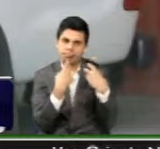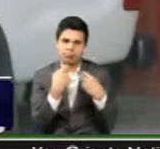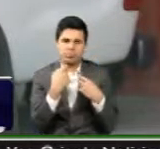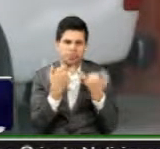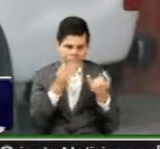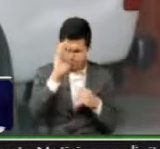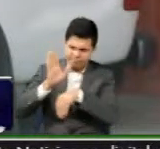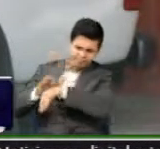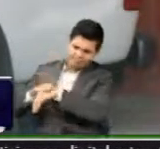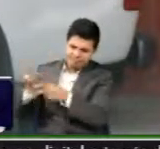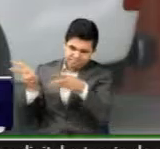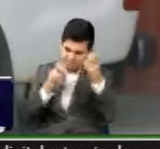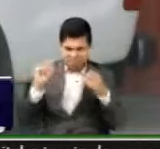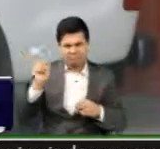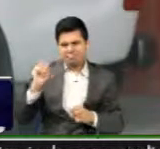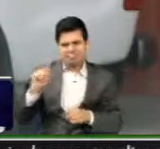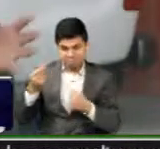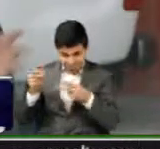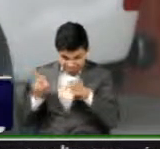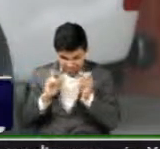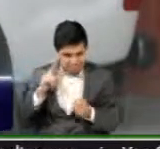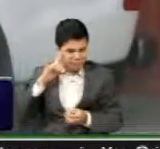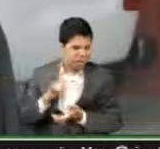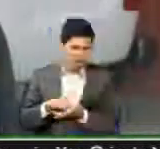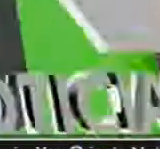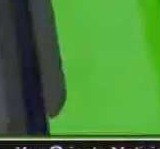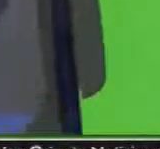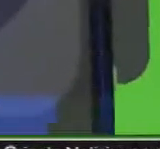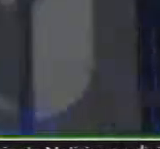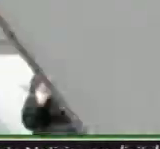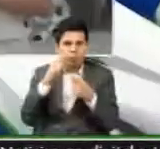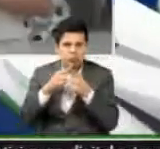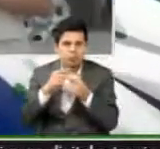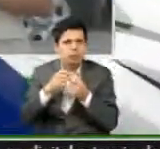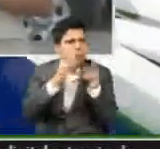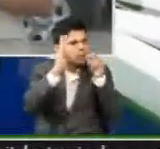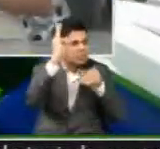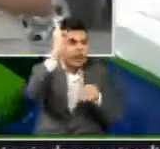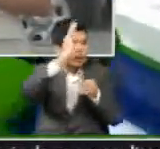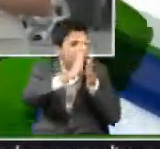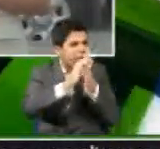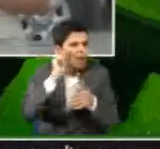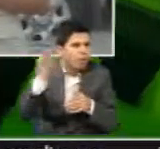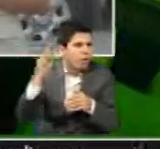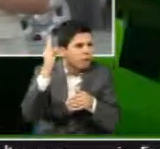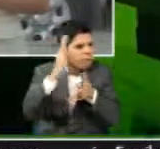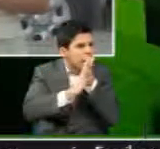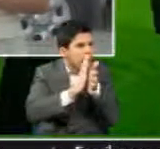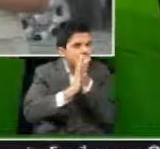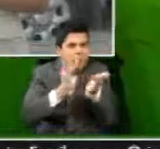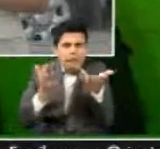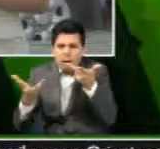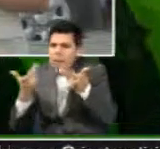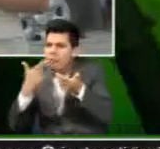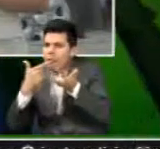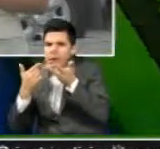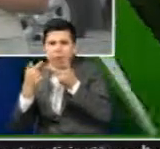parte de la Policía Metropolitana de Bucaramanga, que continúa en todo el tema de la recolección de testimonios para poder esclarecer estos hechos